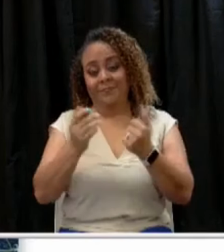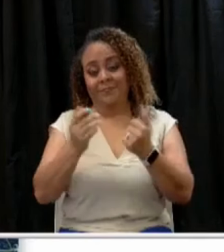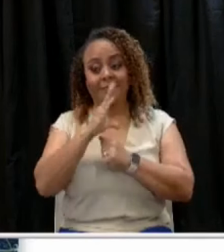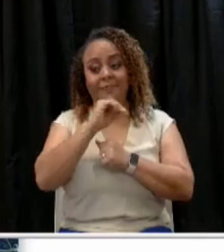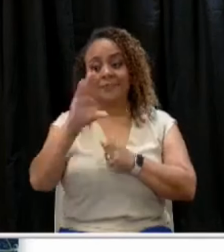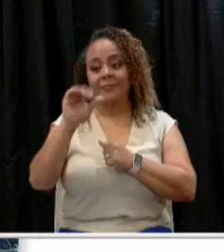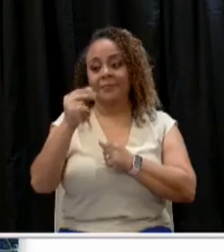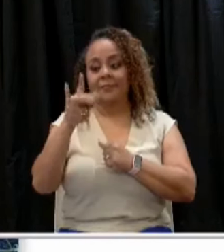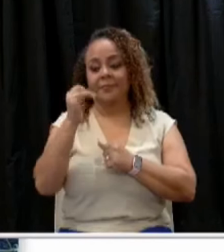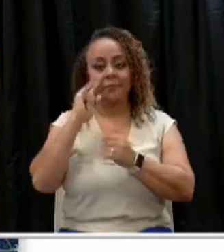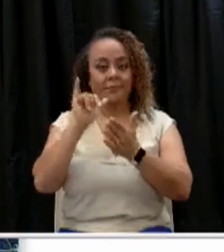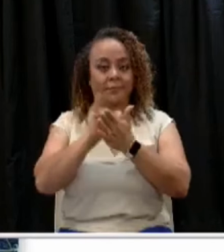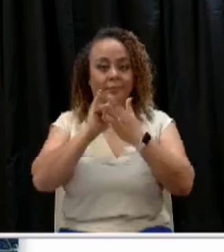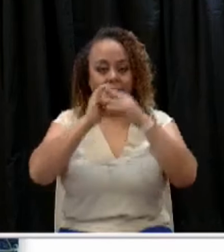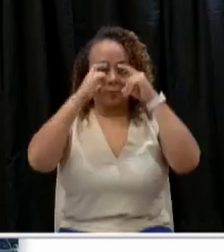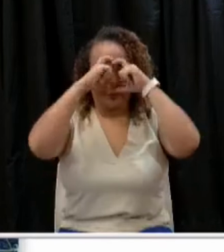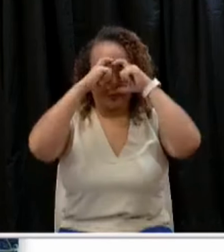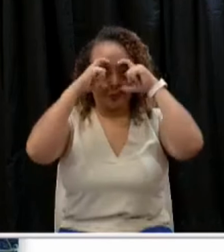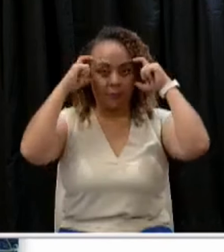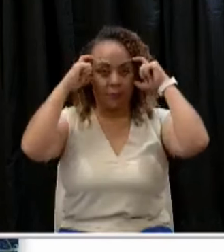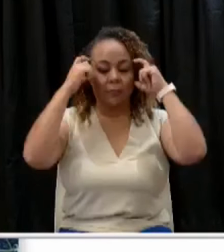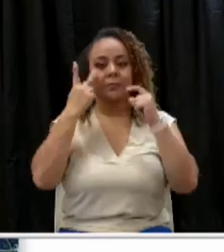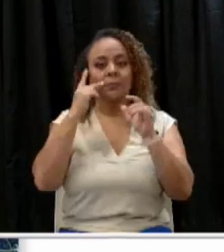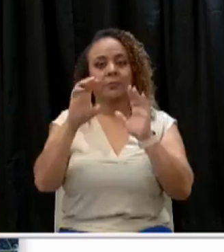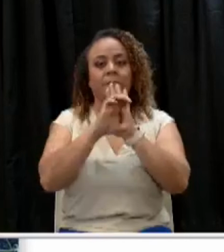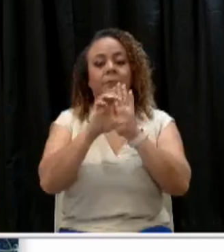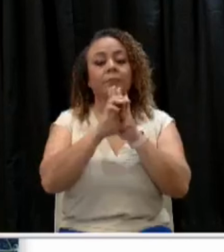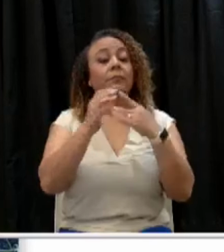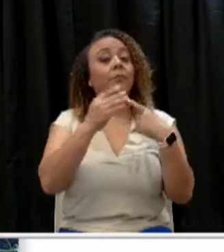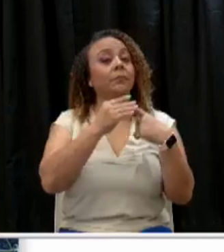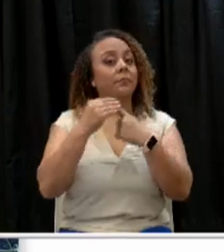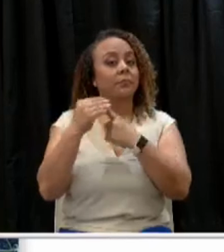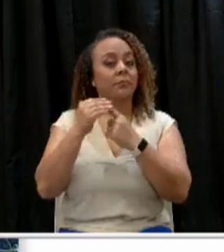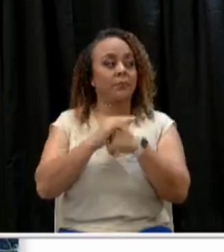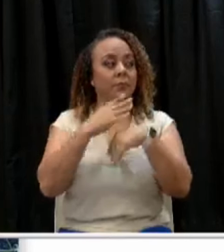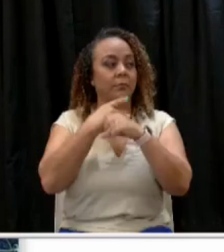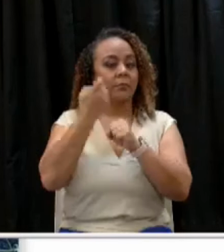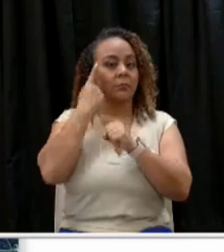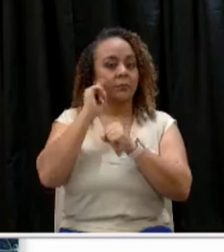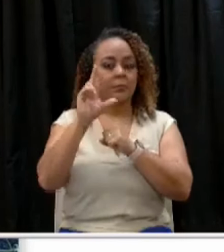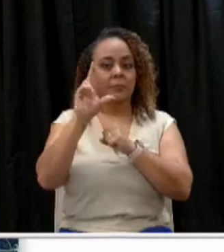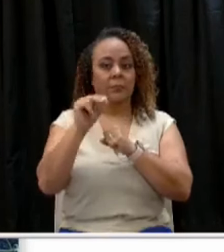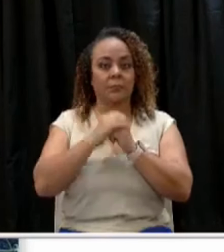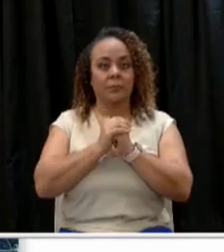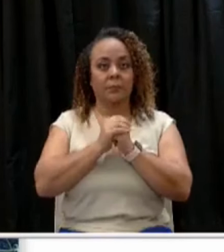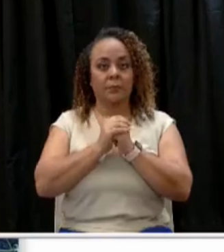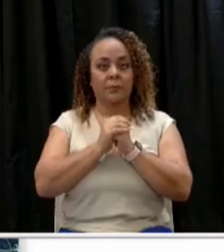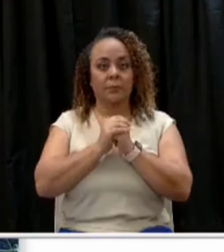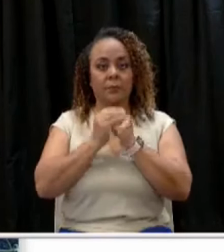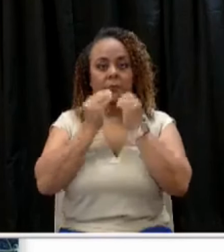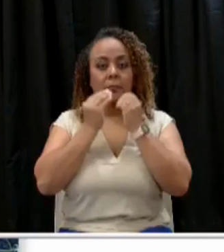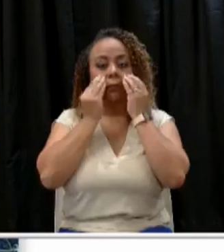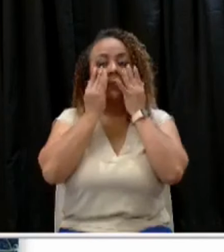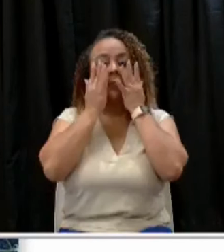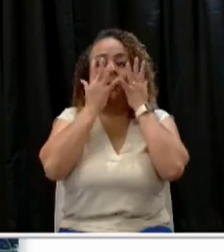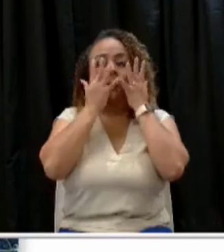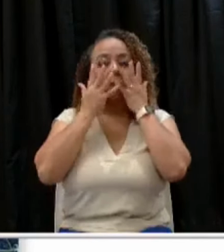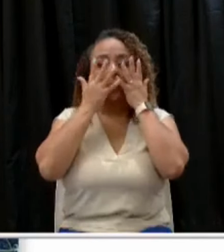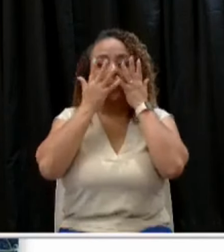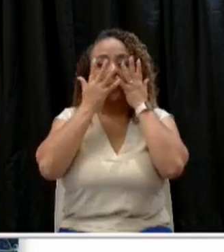ejemplo, esos lentes que vemos en la fotografía son especiales, están hechos para que no se empañen. Y este